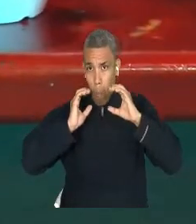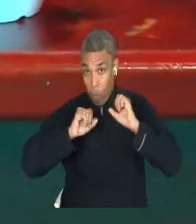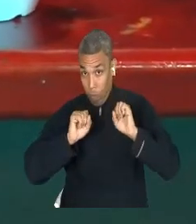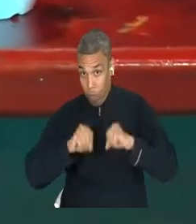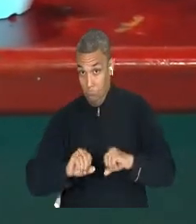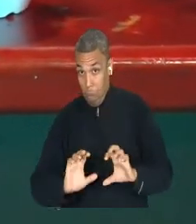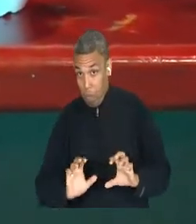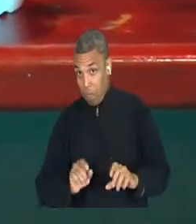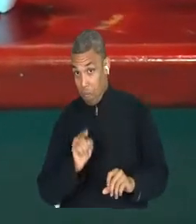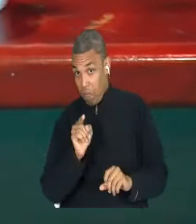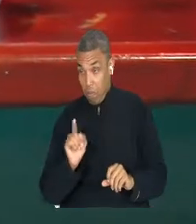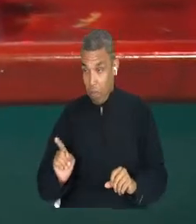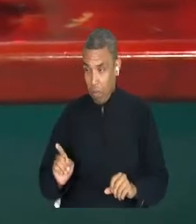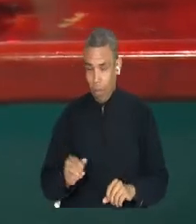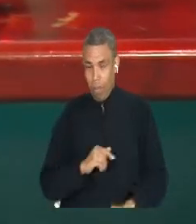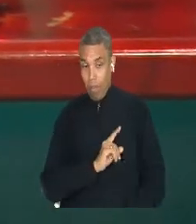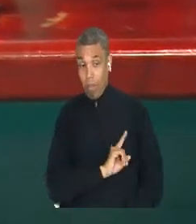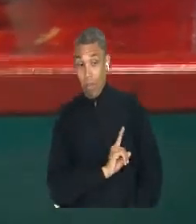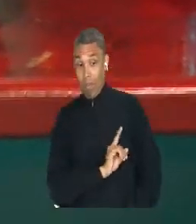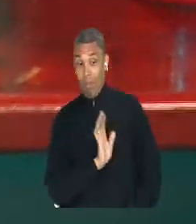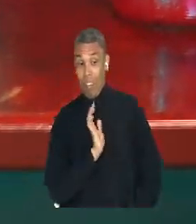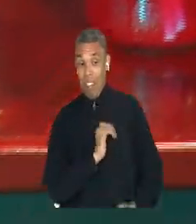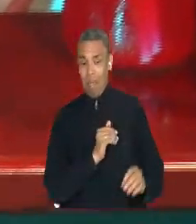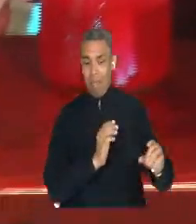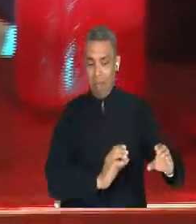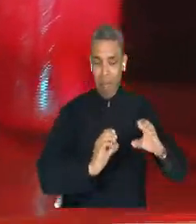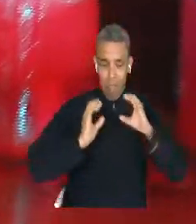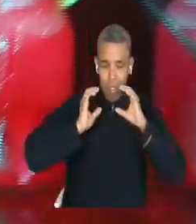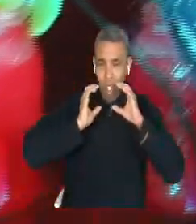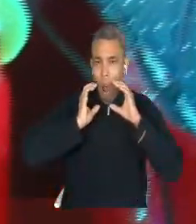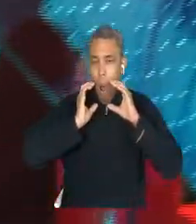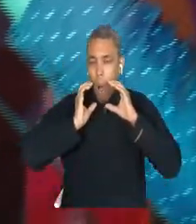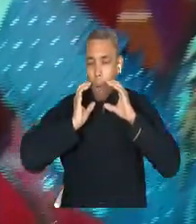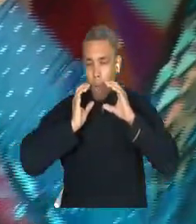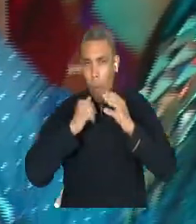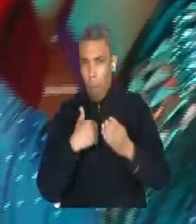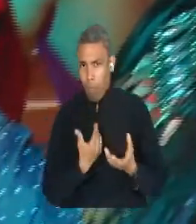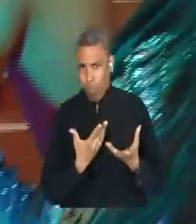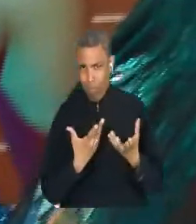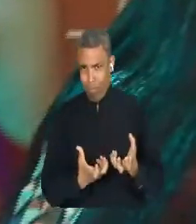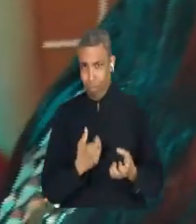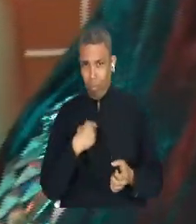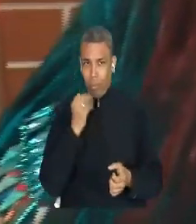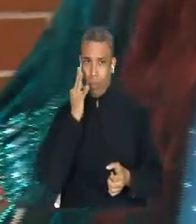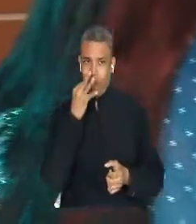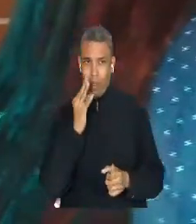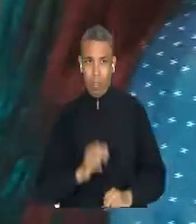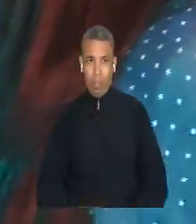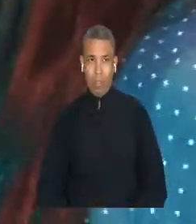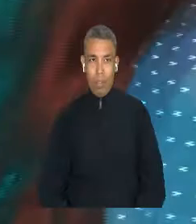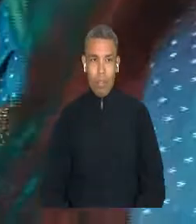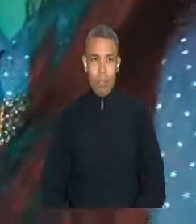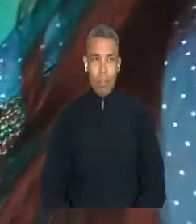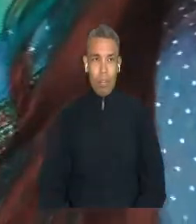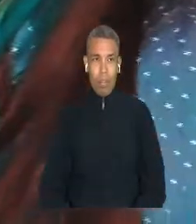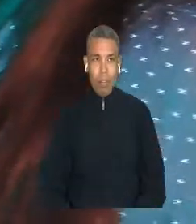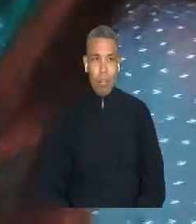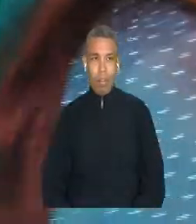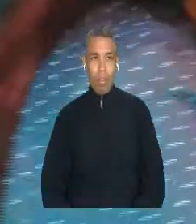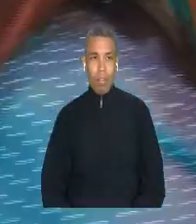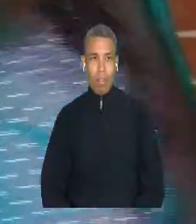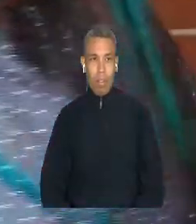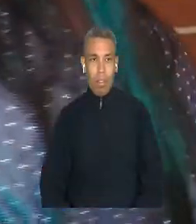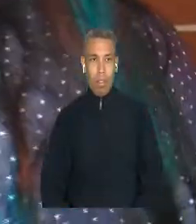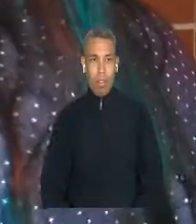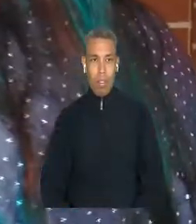yo no tengo que ver con línea, porque es que esto, además de verse delicioso, huele exquisito y el sabor ya me lo puedo imaginar. Que no nos vea Jenny de